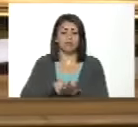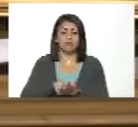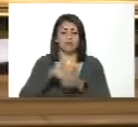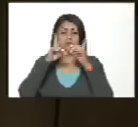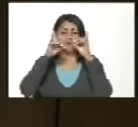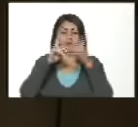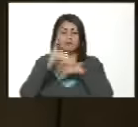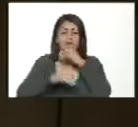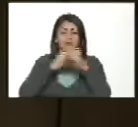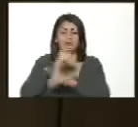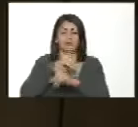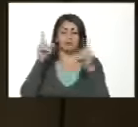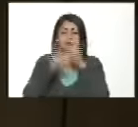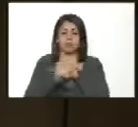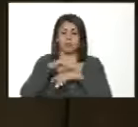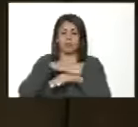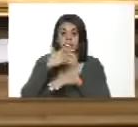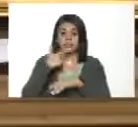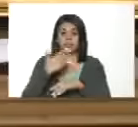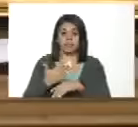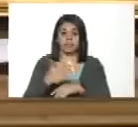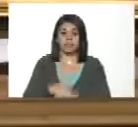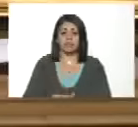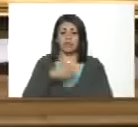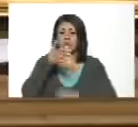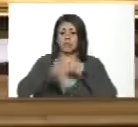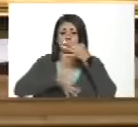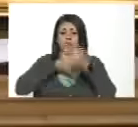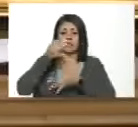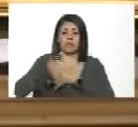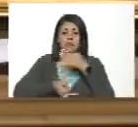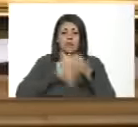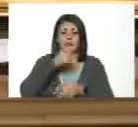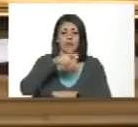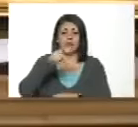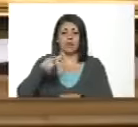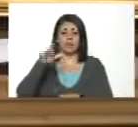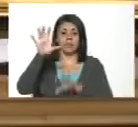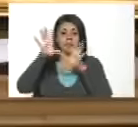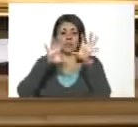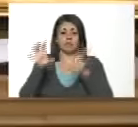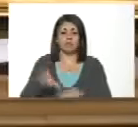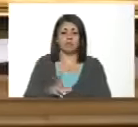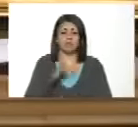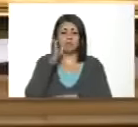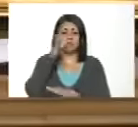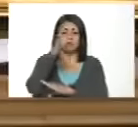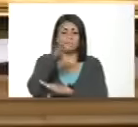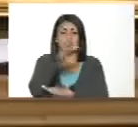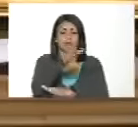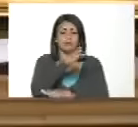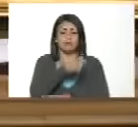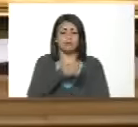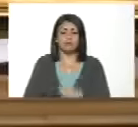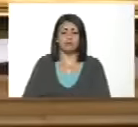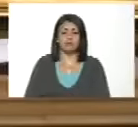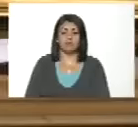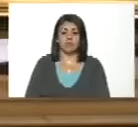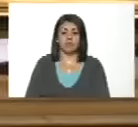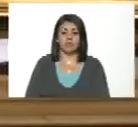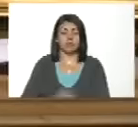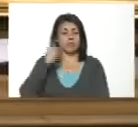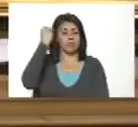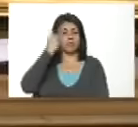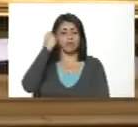la necesidad de que también se soliciten explicaciones a aquellos países donde esos criminales pudieran estar siendo resguardados.